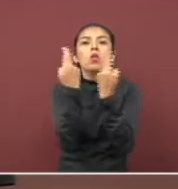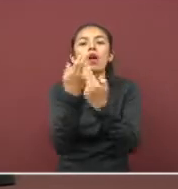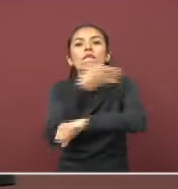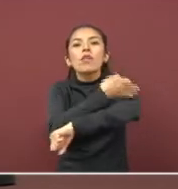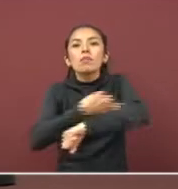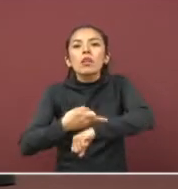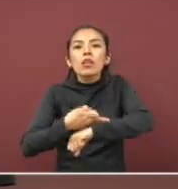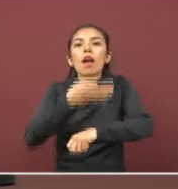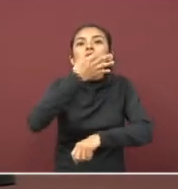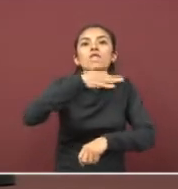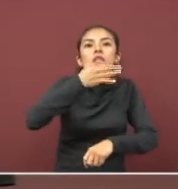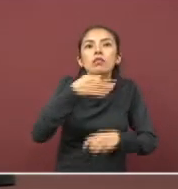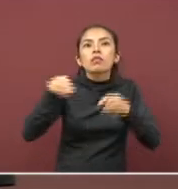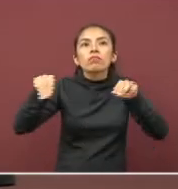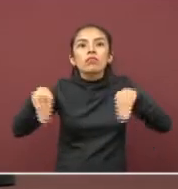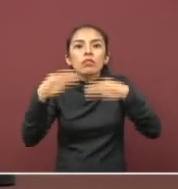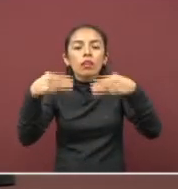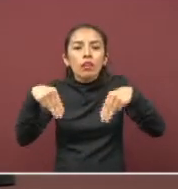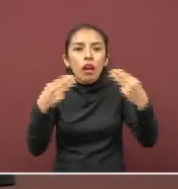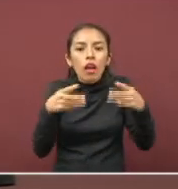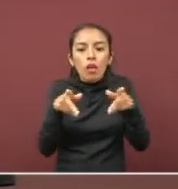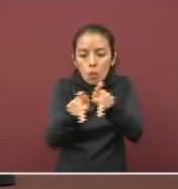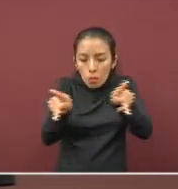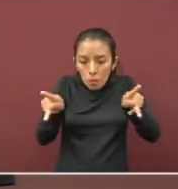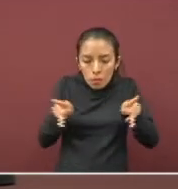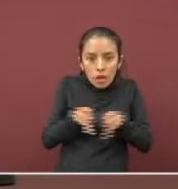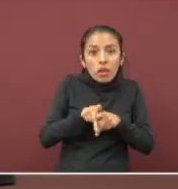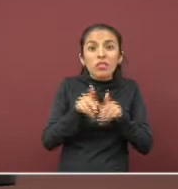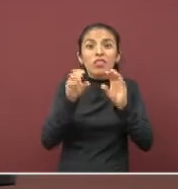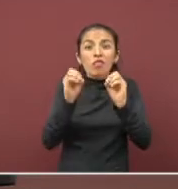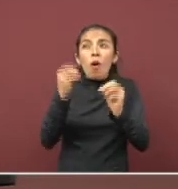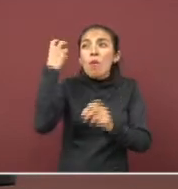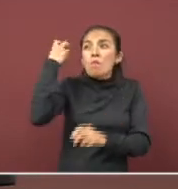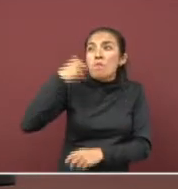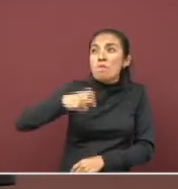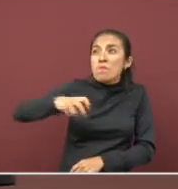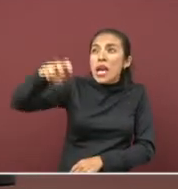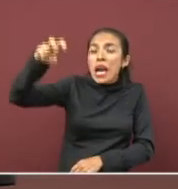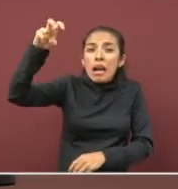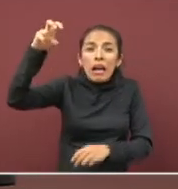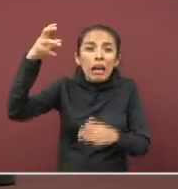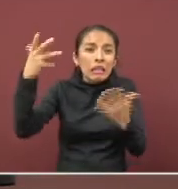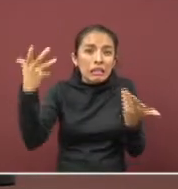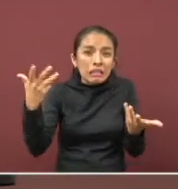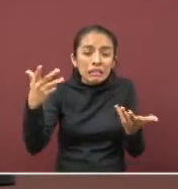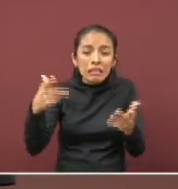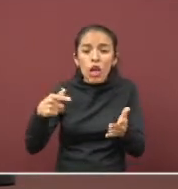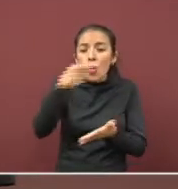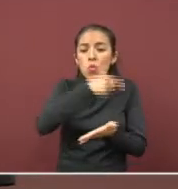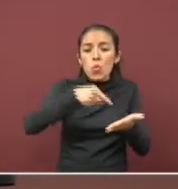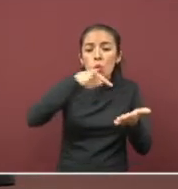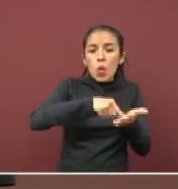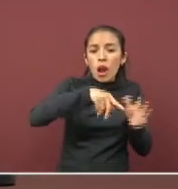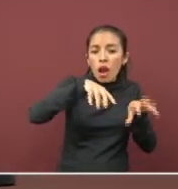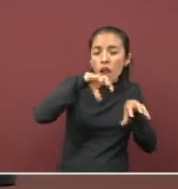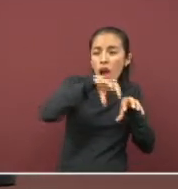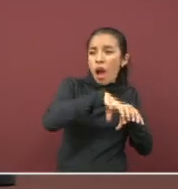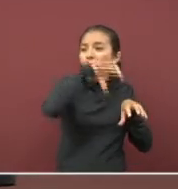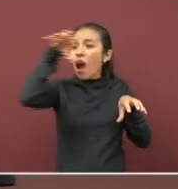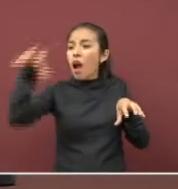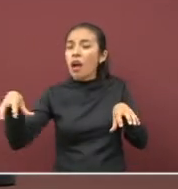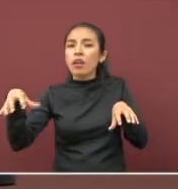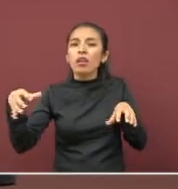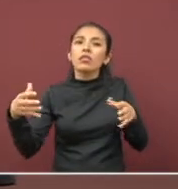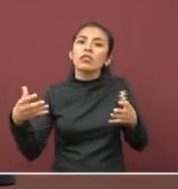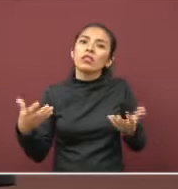en los mercados plazas o los viajes que están realizando de un lugar a otro como